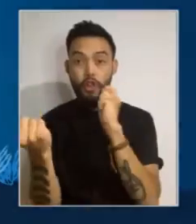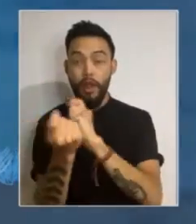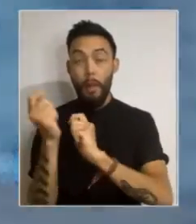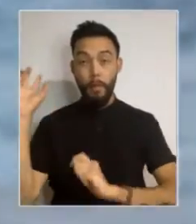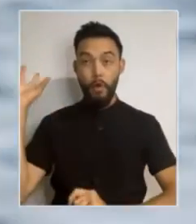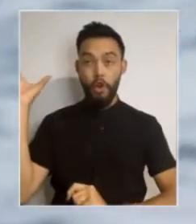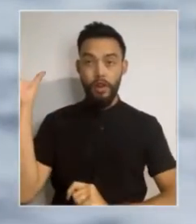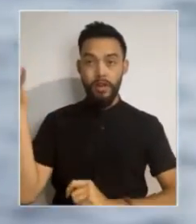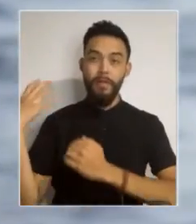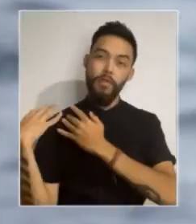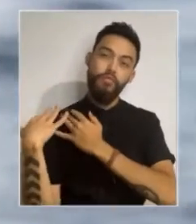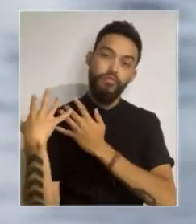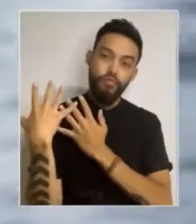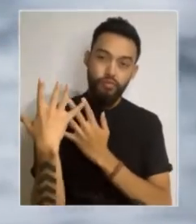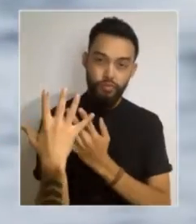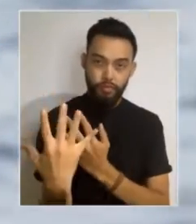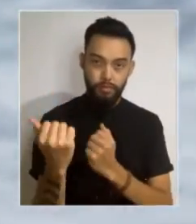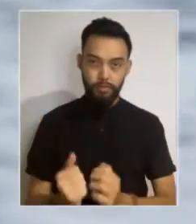tiempo.